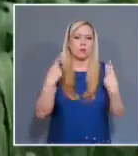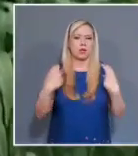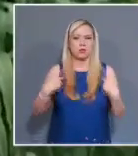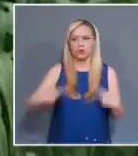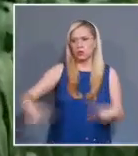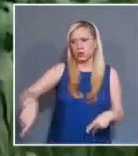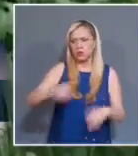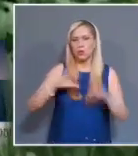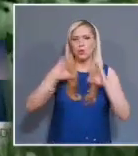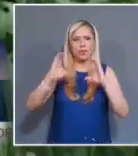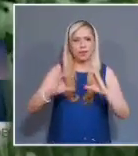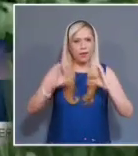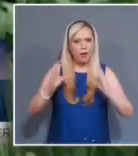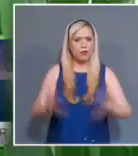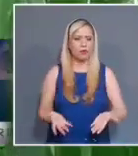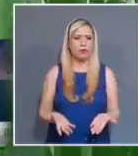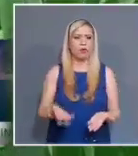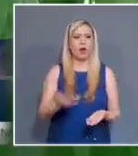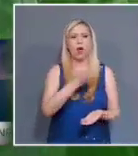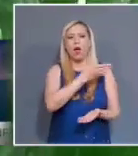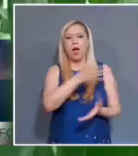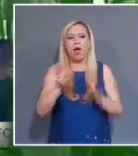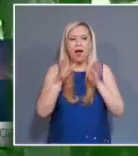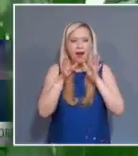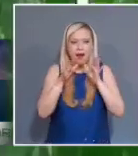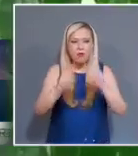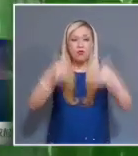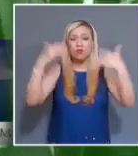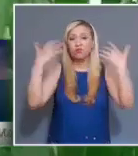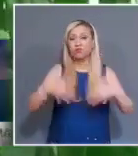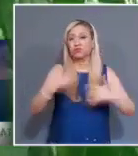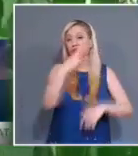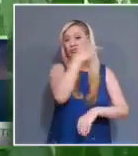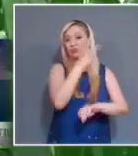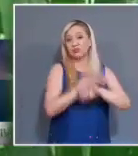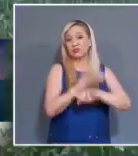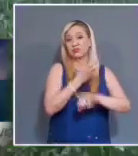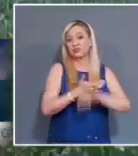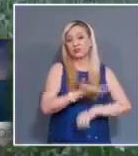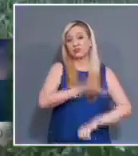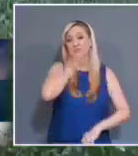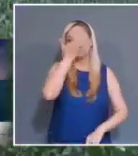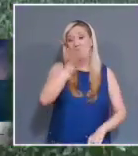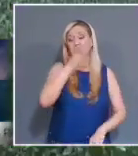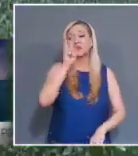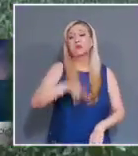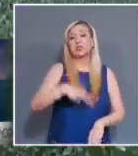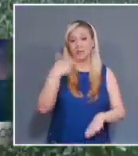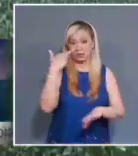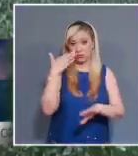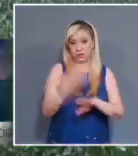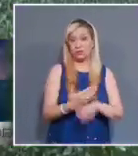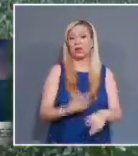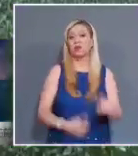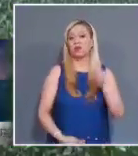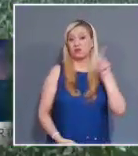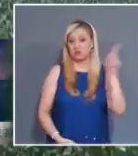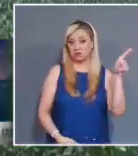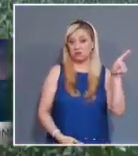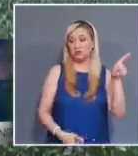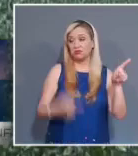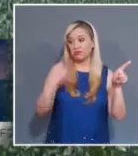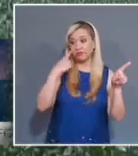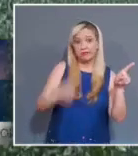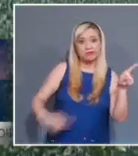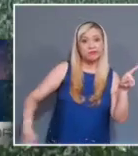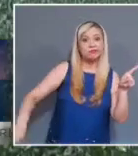agricultura industrial de Estados Unidos el responsable principal de la crisis de los productores